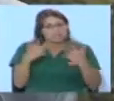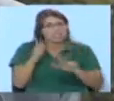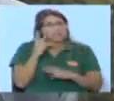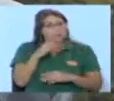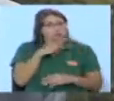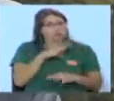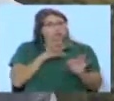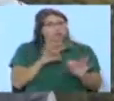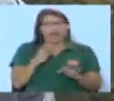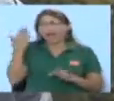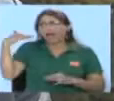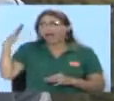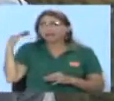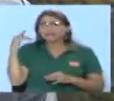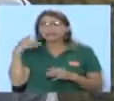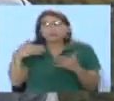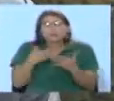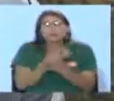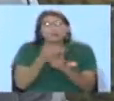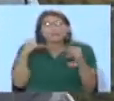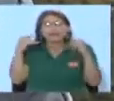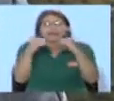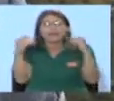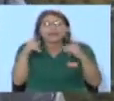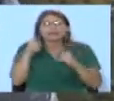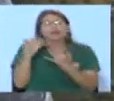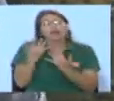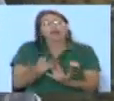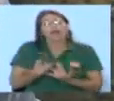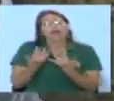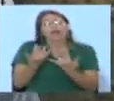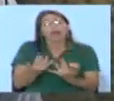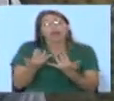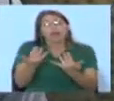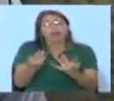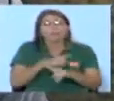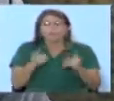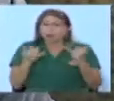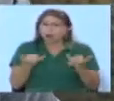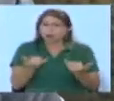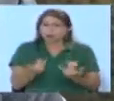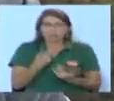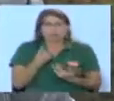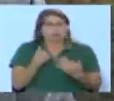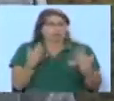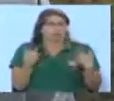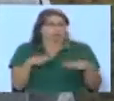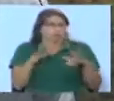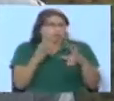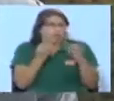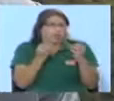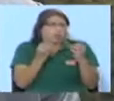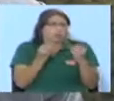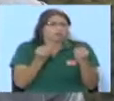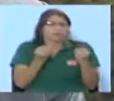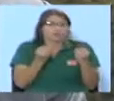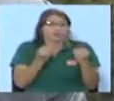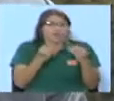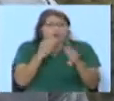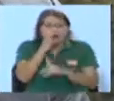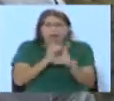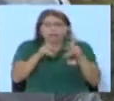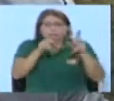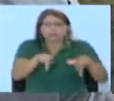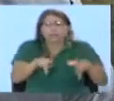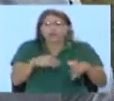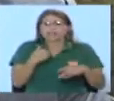una nueva línea. Ahora más bien tenemos una penetración del 116%, o sea, tenemos más de un teléfono, más de una línea por habitante, pero